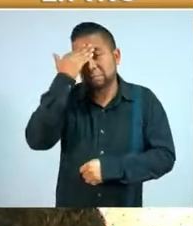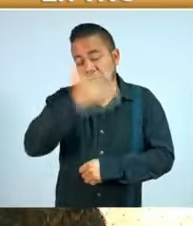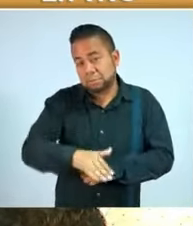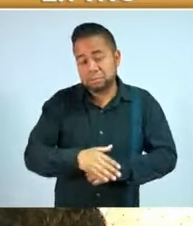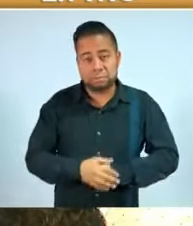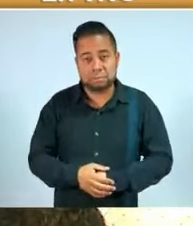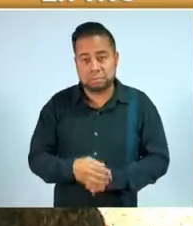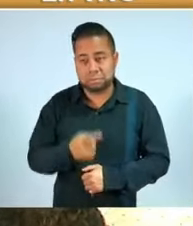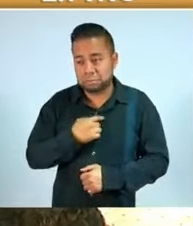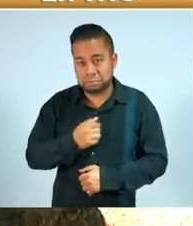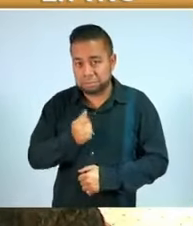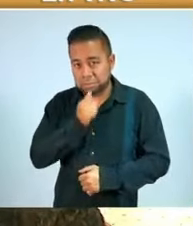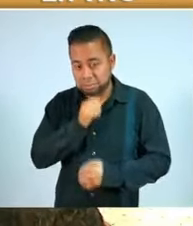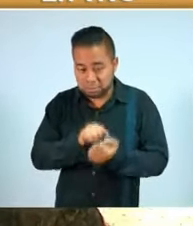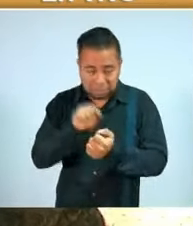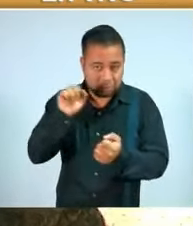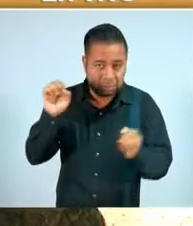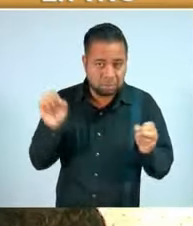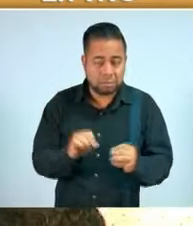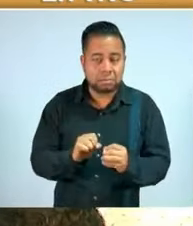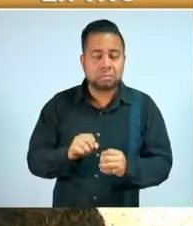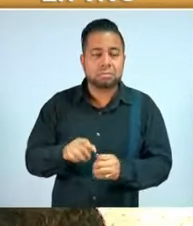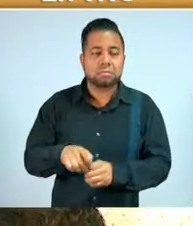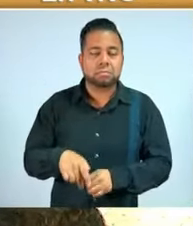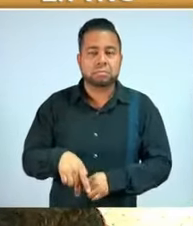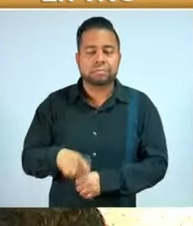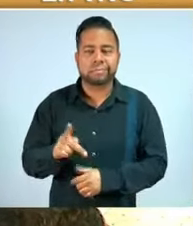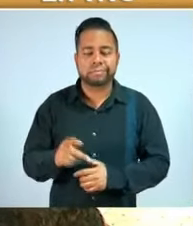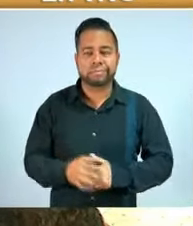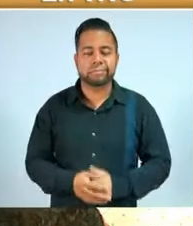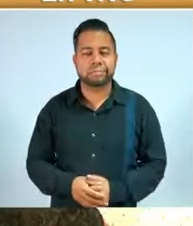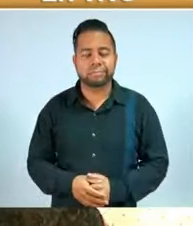lo sabrán, pero no pueden